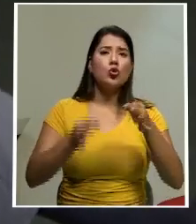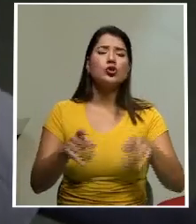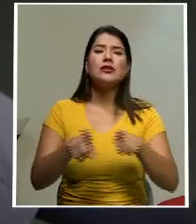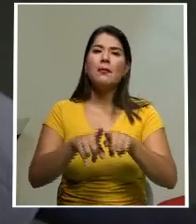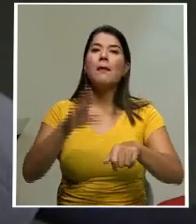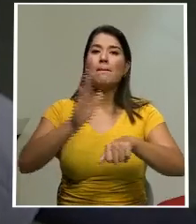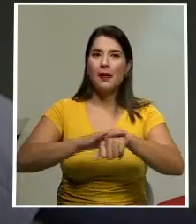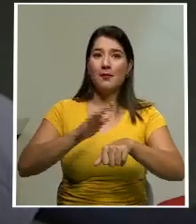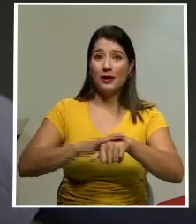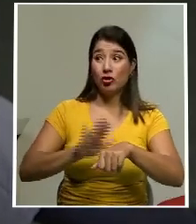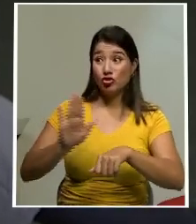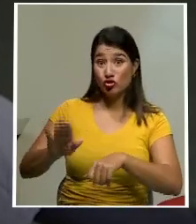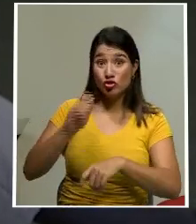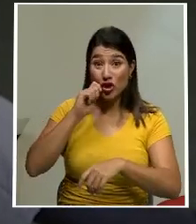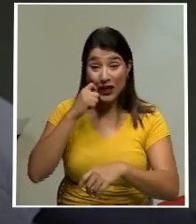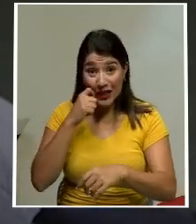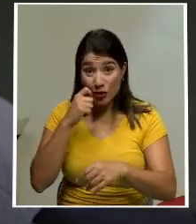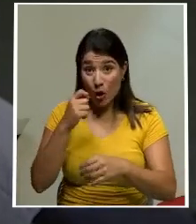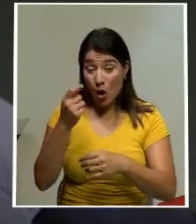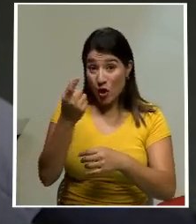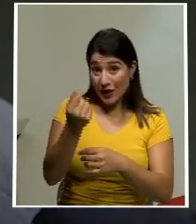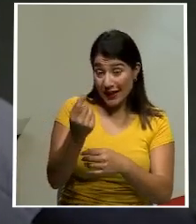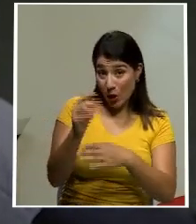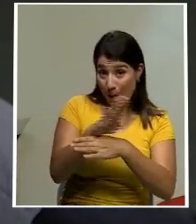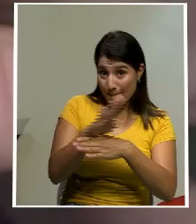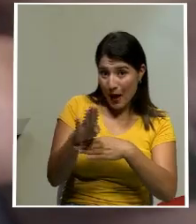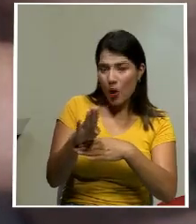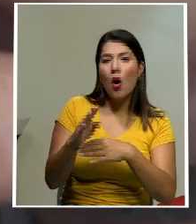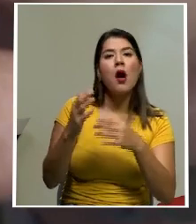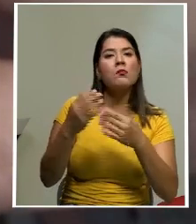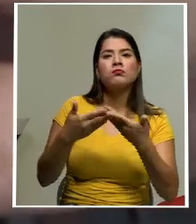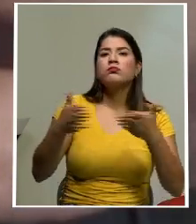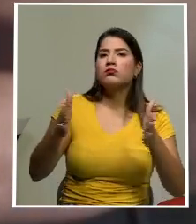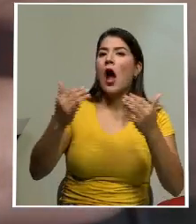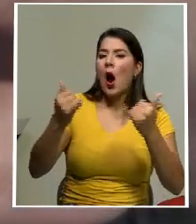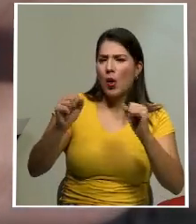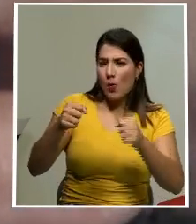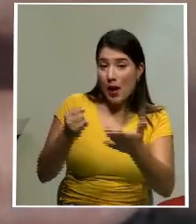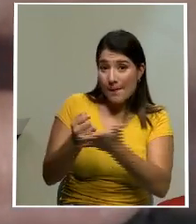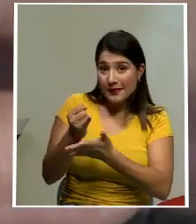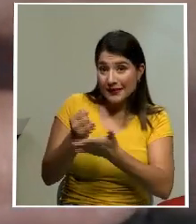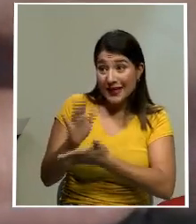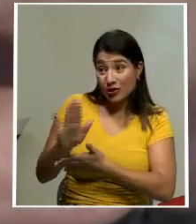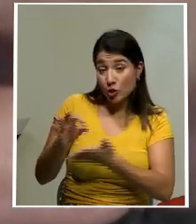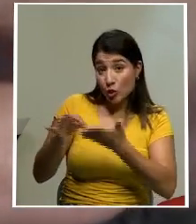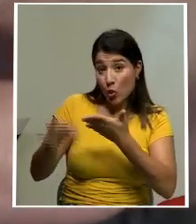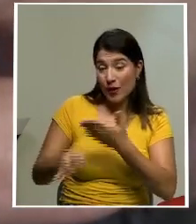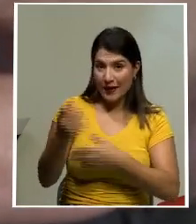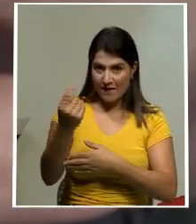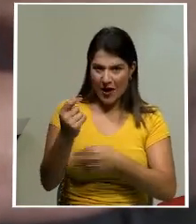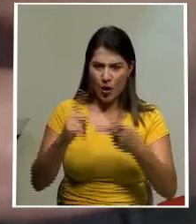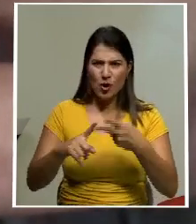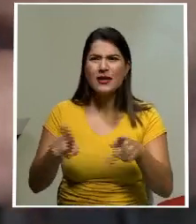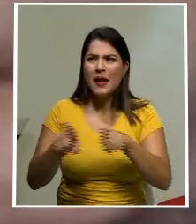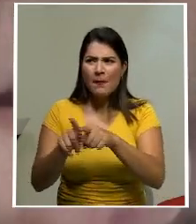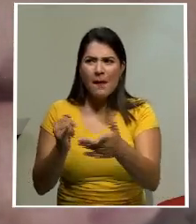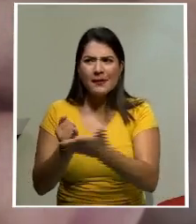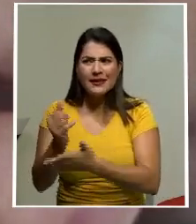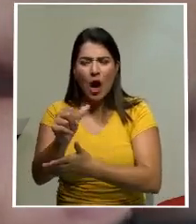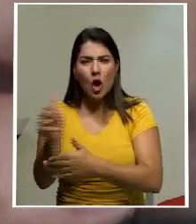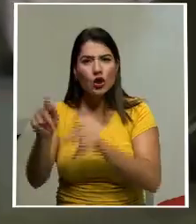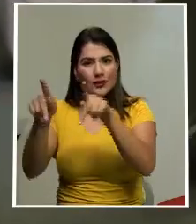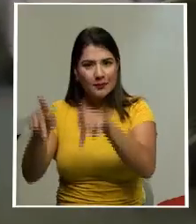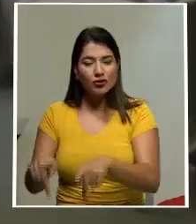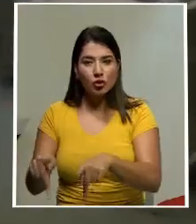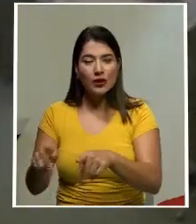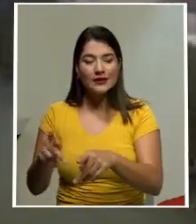levantamiento de su secreto bancario y ordenó separar del cargo a 10 personas que ocupan posiciones de confianza en el ministerio y en el órgano de regulación